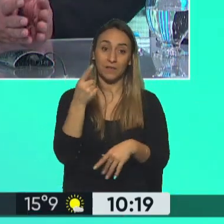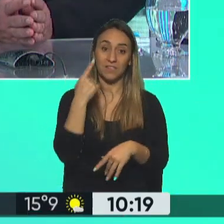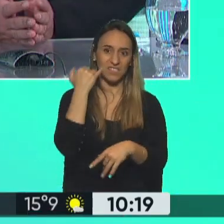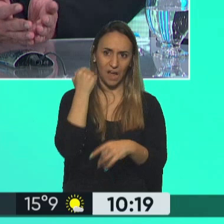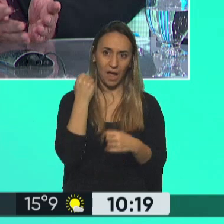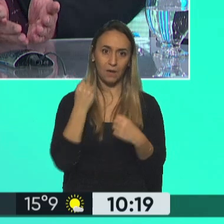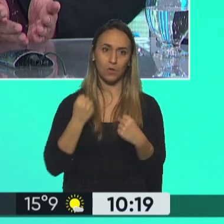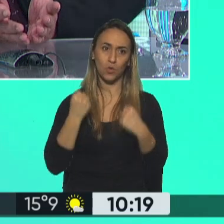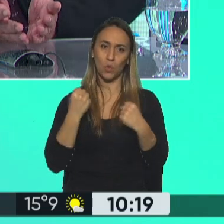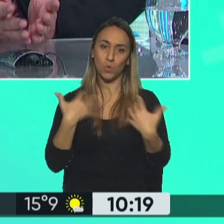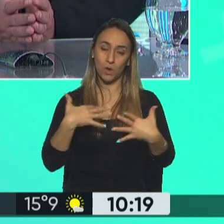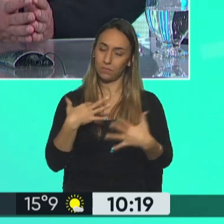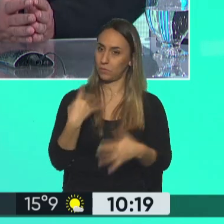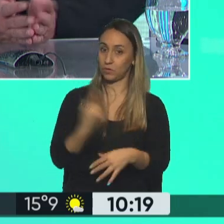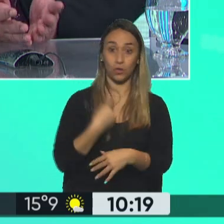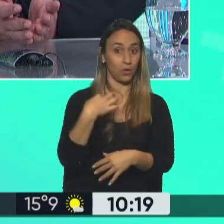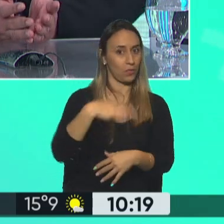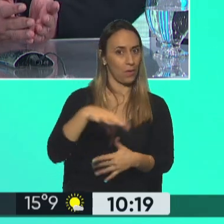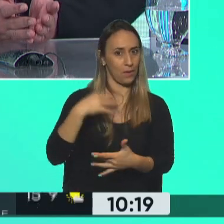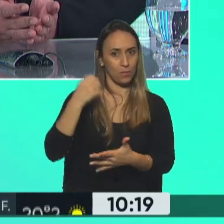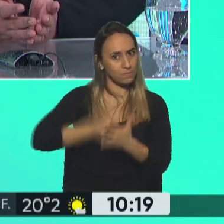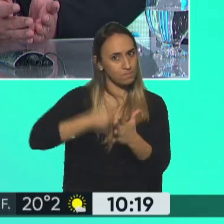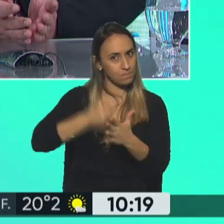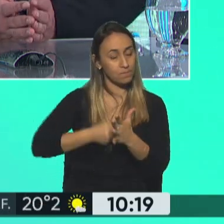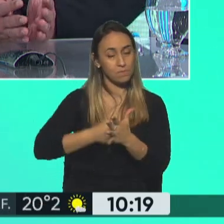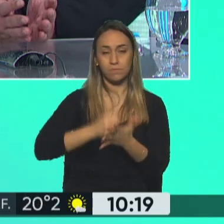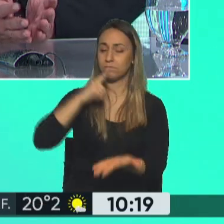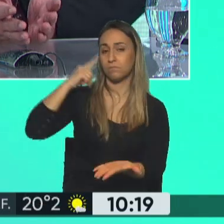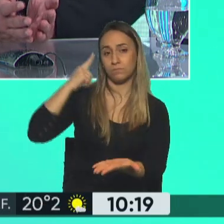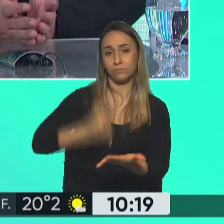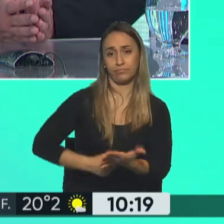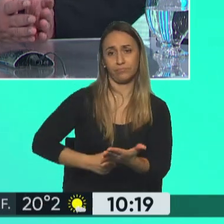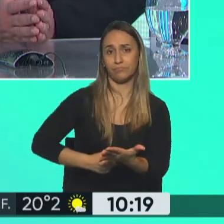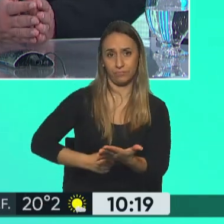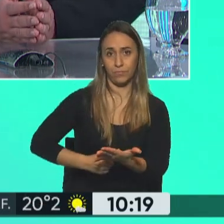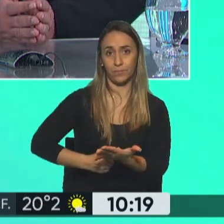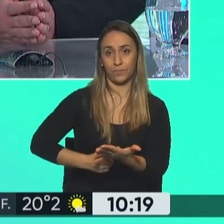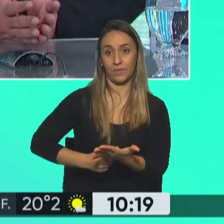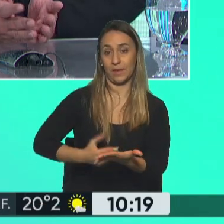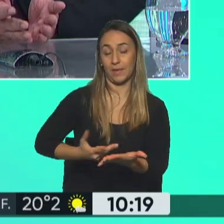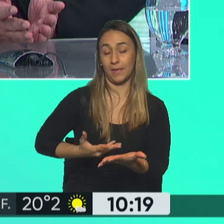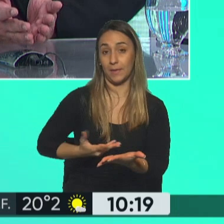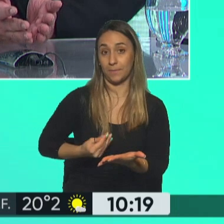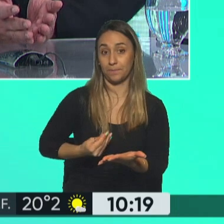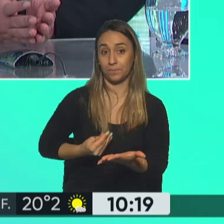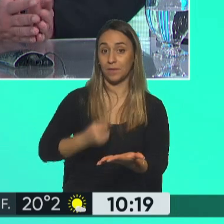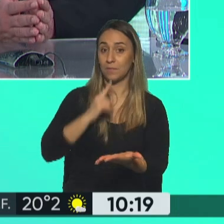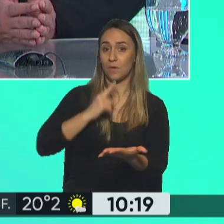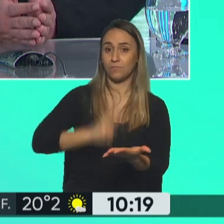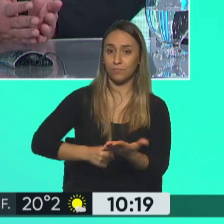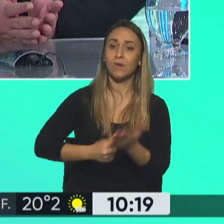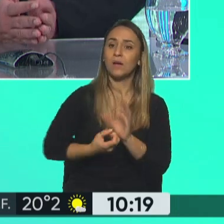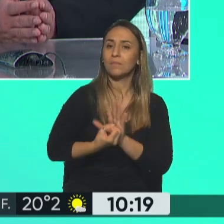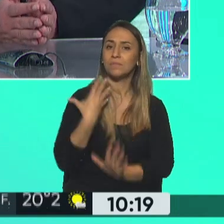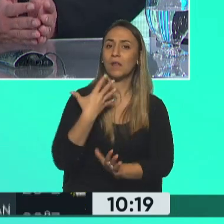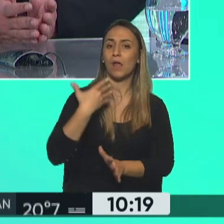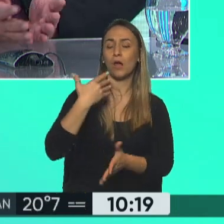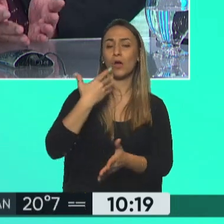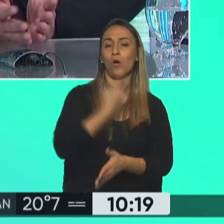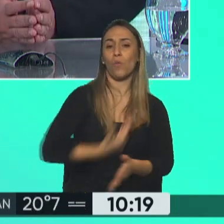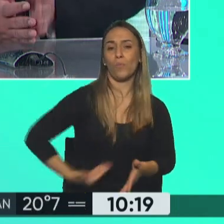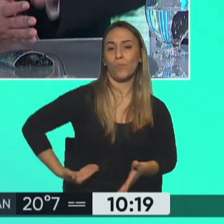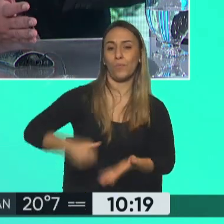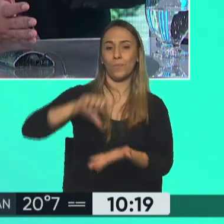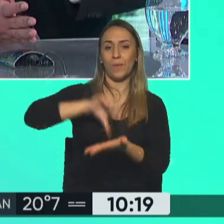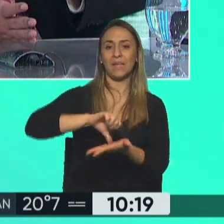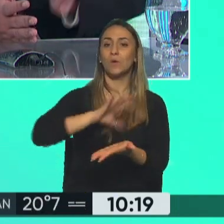hora ya de ponernos a derecho y de fundar de una vez por todas las bases para esa nueva nación que pretendía